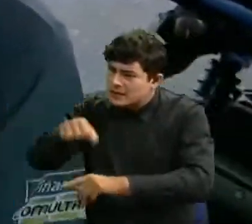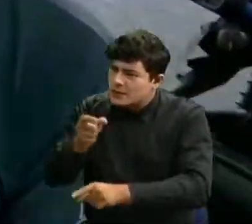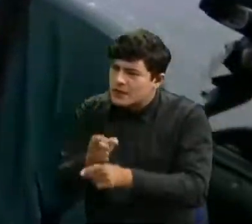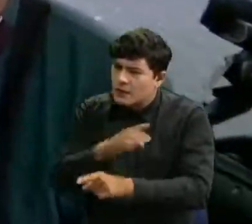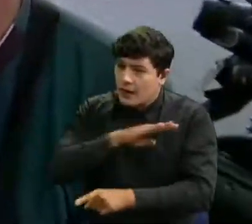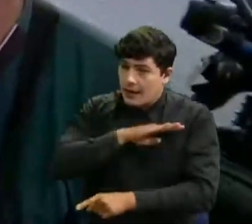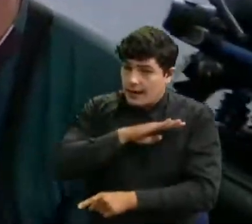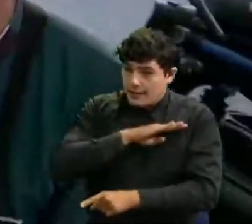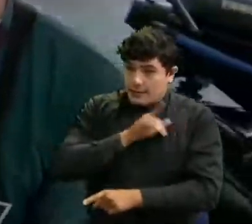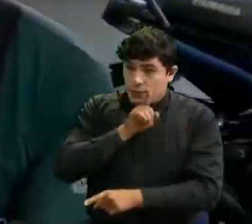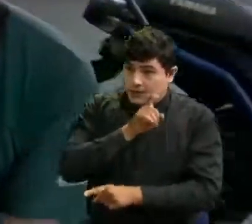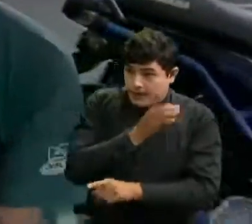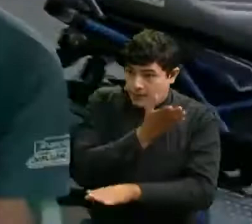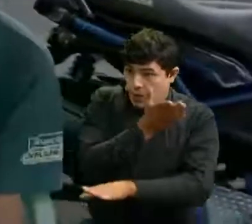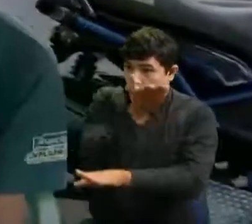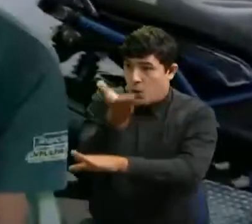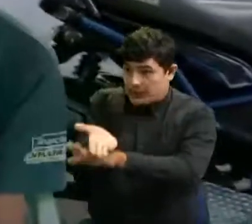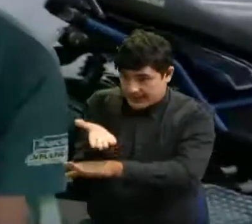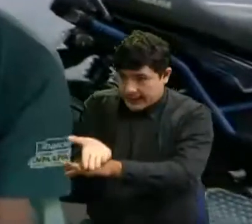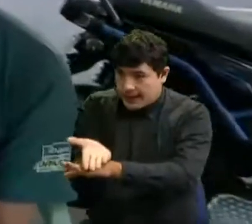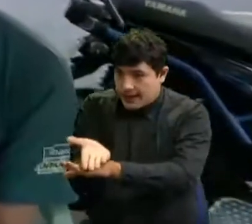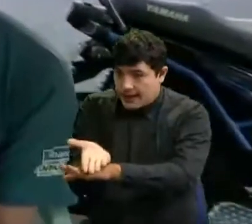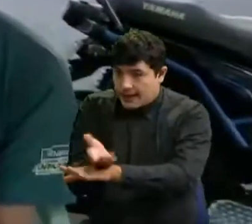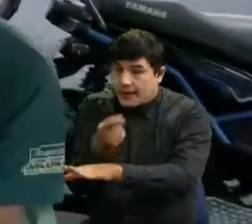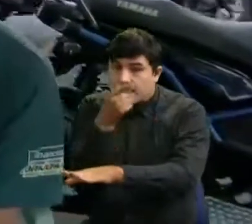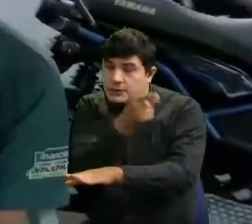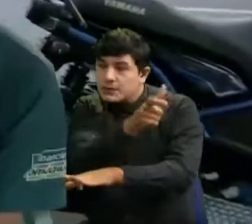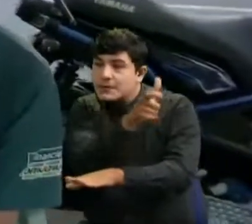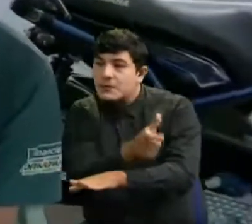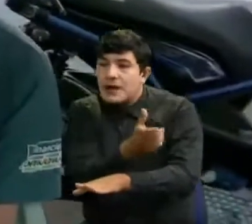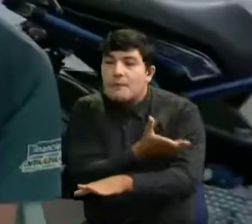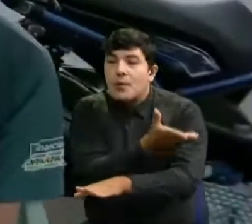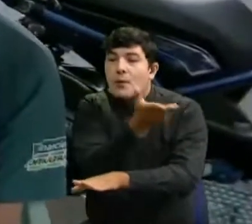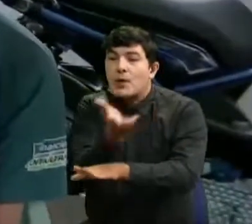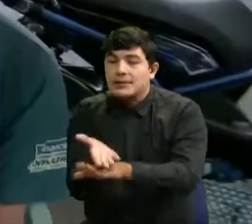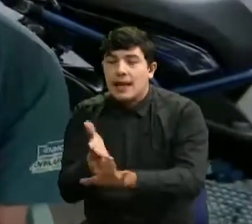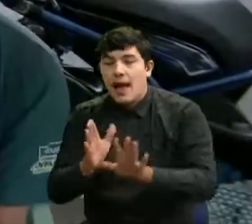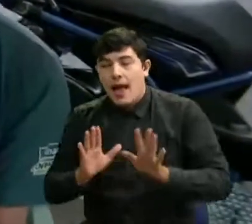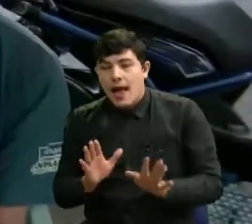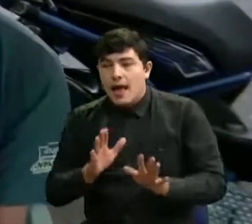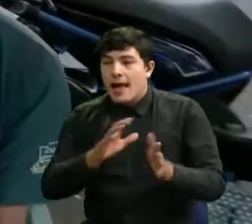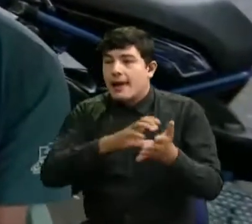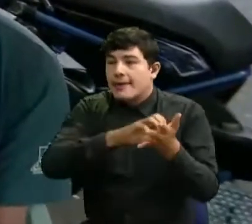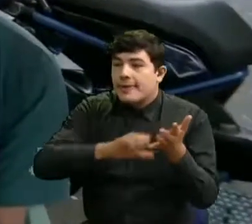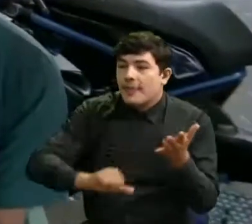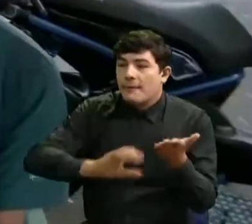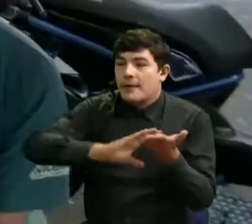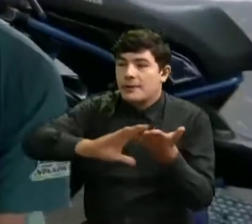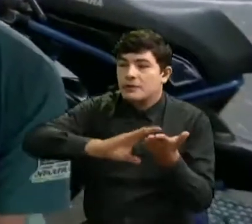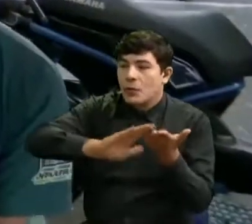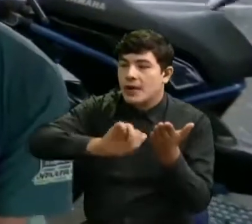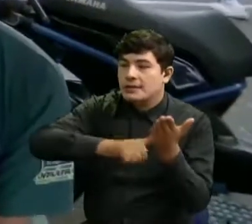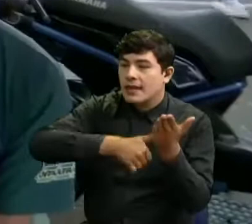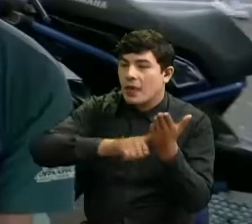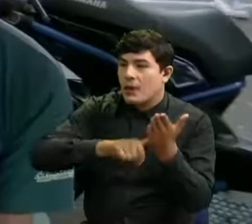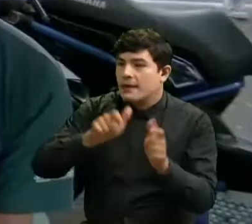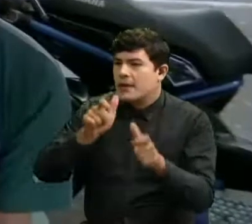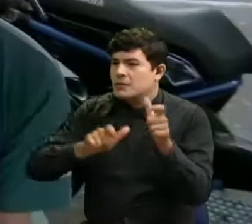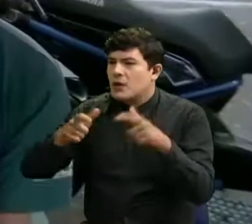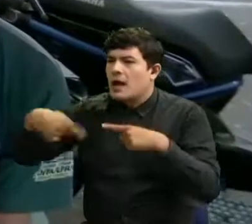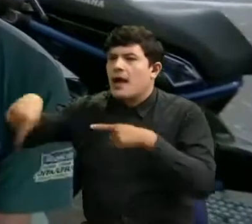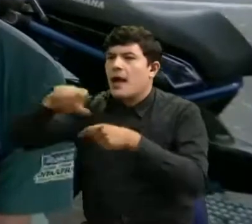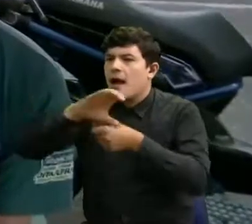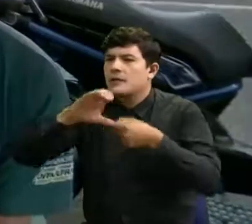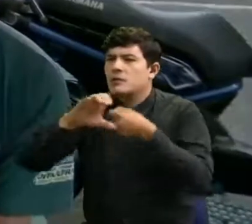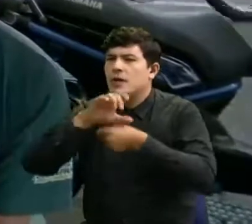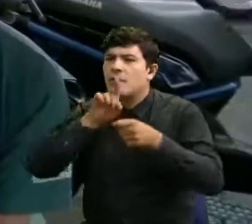lo siguiente. Él propone que se elimine el pico y cédula para la circulación de personas, sobre